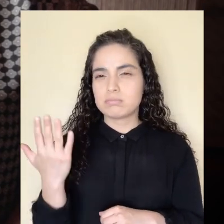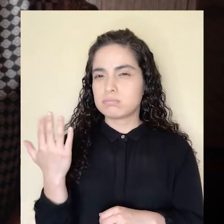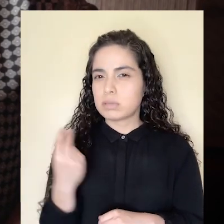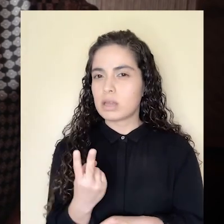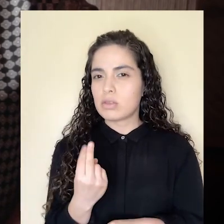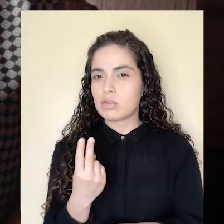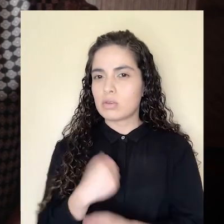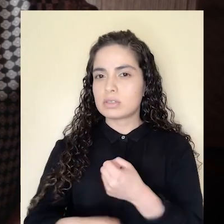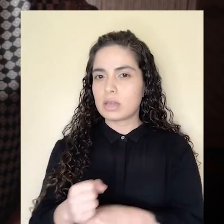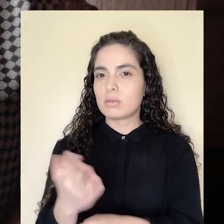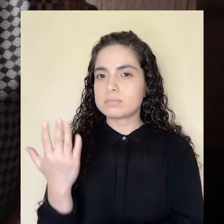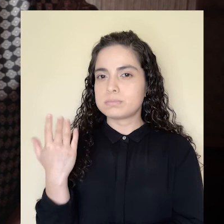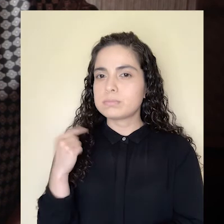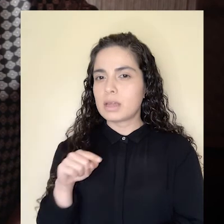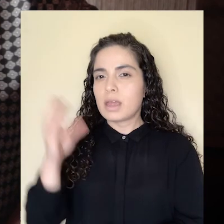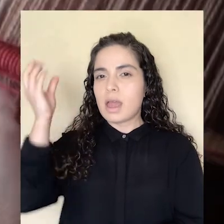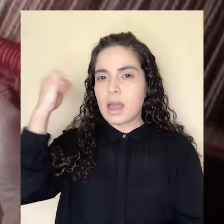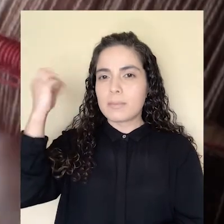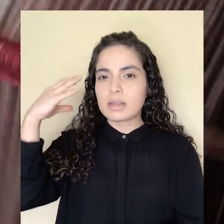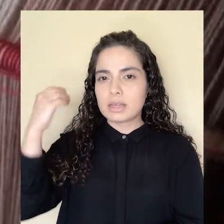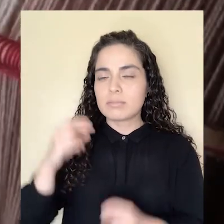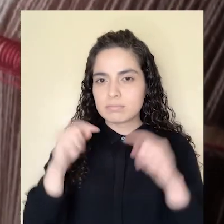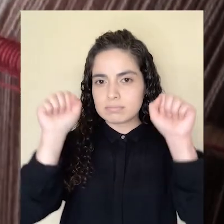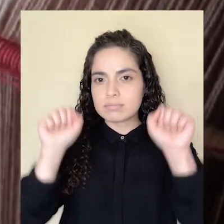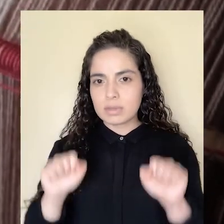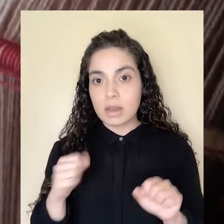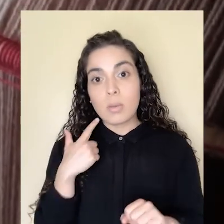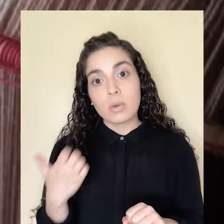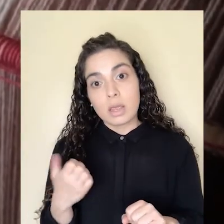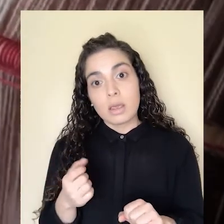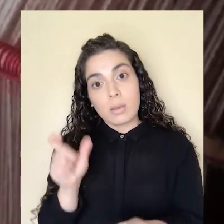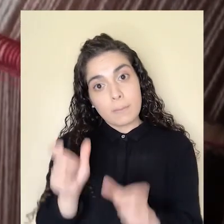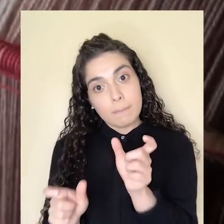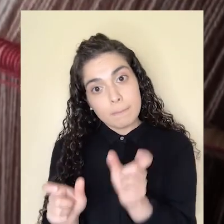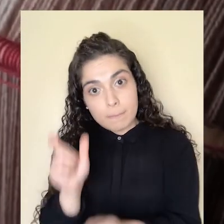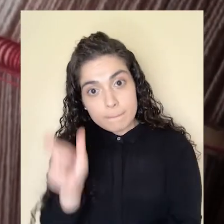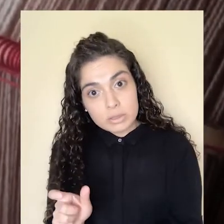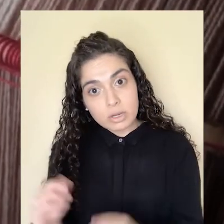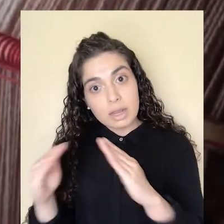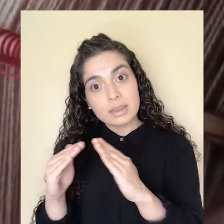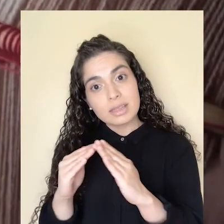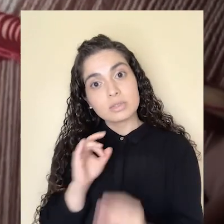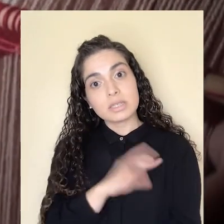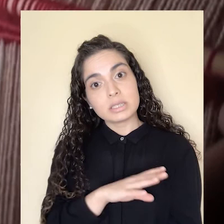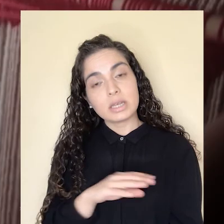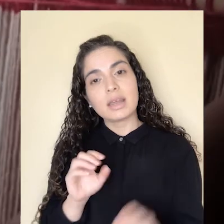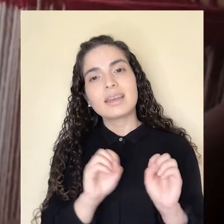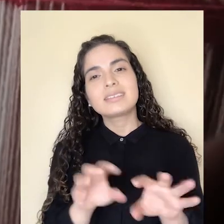harán como 12 años atrás que aprendí. Por intermedio de una clase que daba techo a